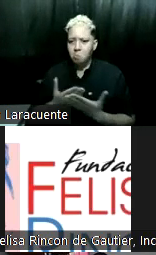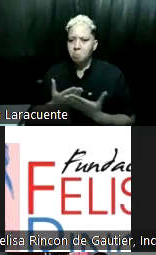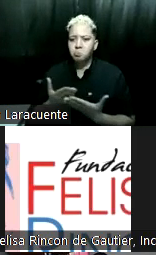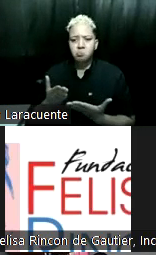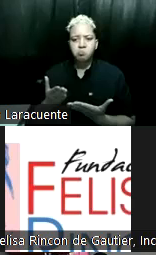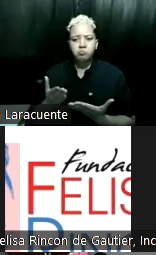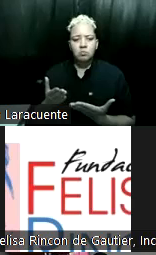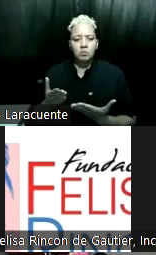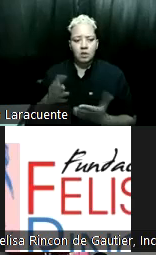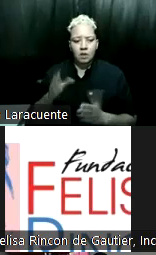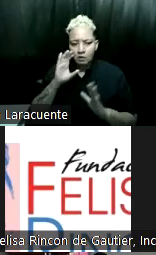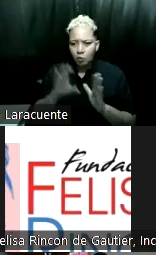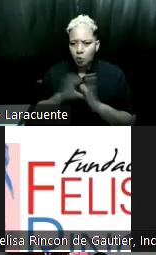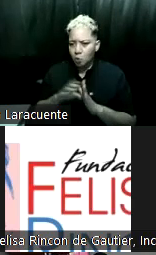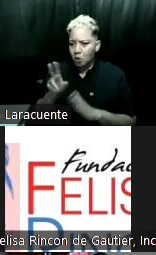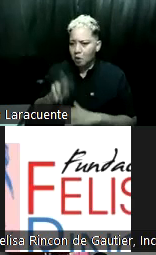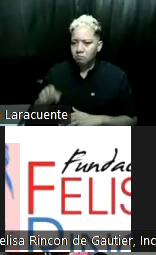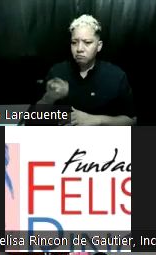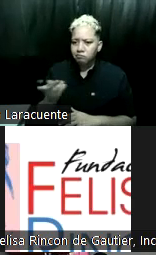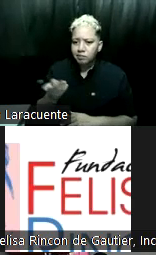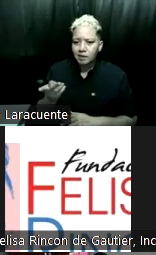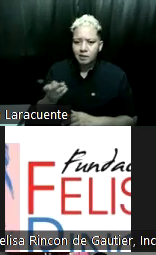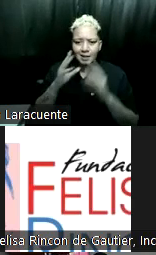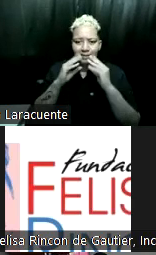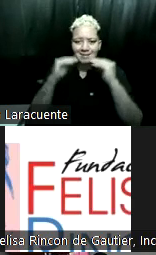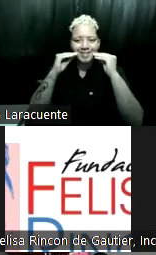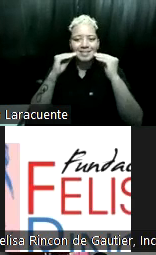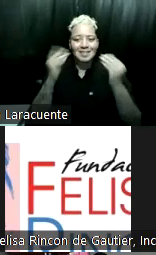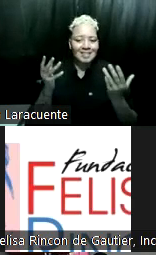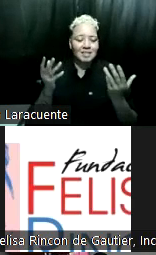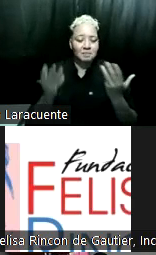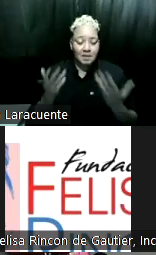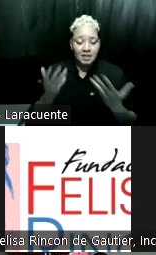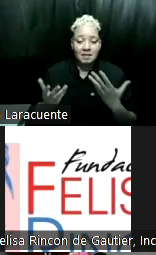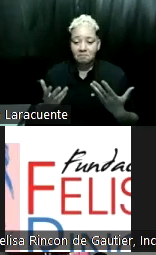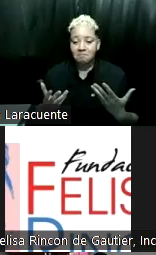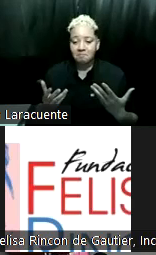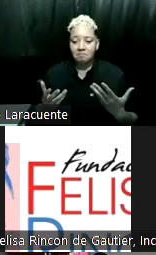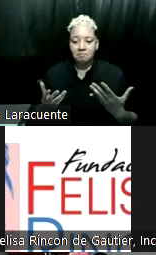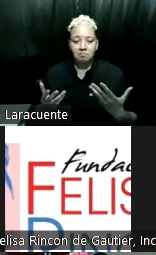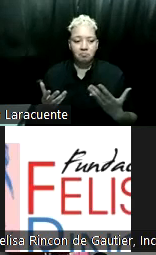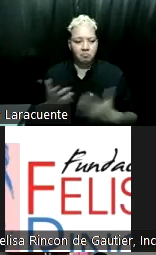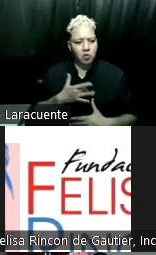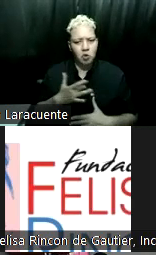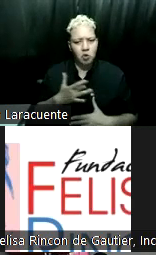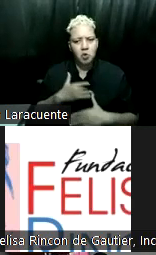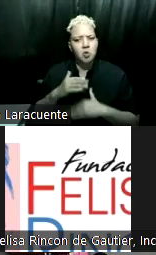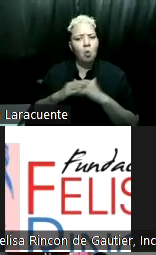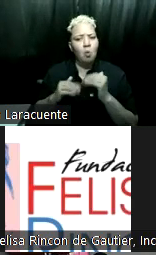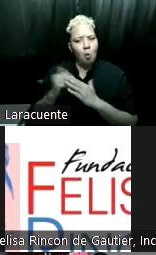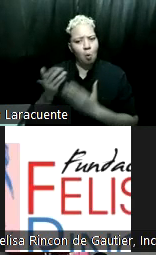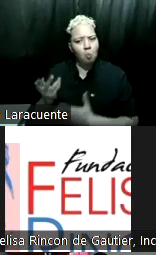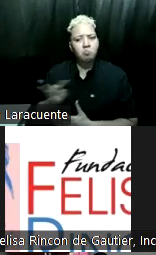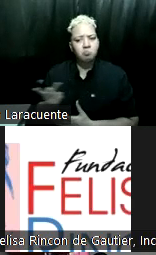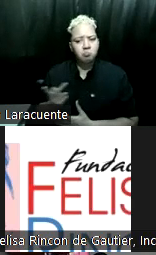que he visto de ellos están sonrientes y parece ser que se sentían muy cómodos uno con